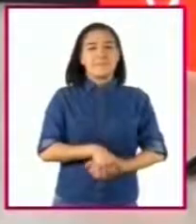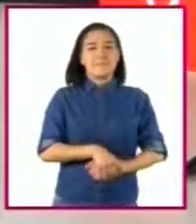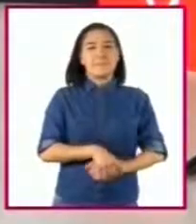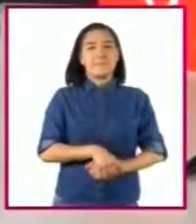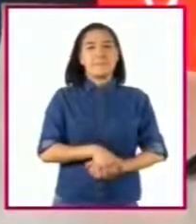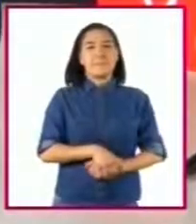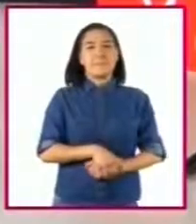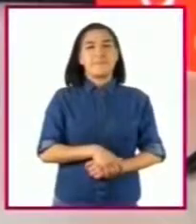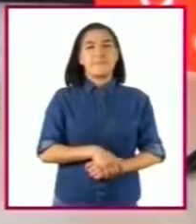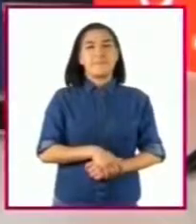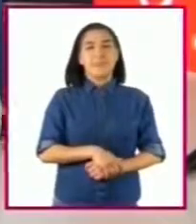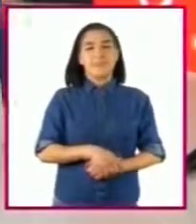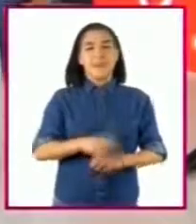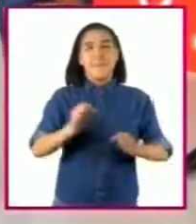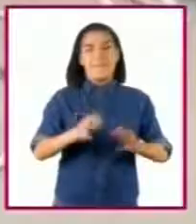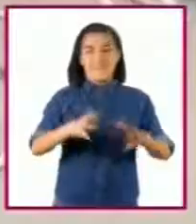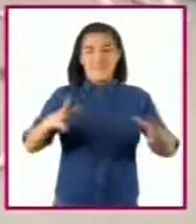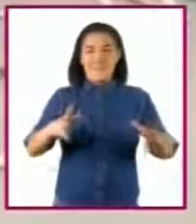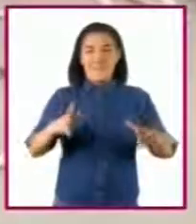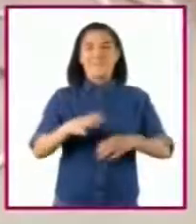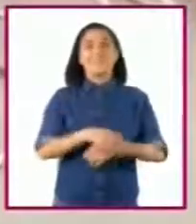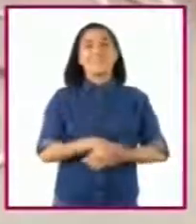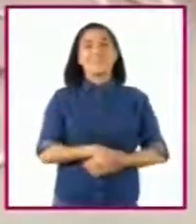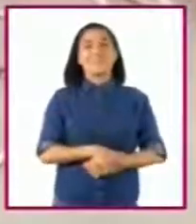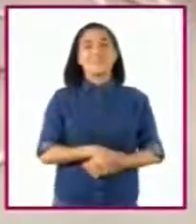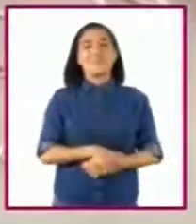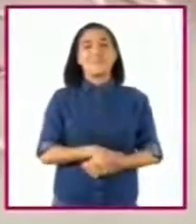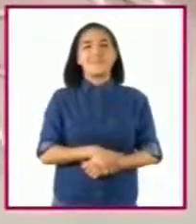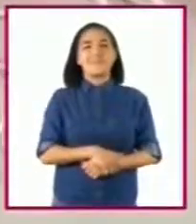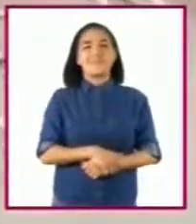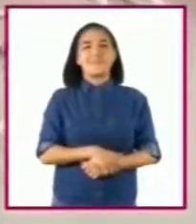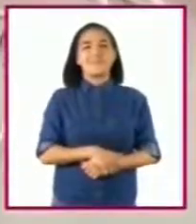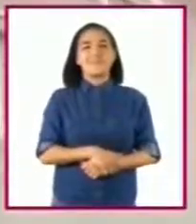Lo hacemos un poco más amplio.